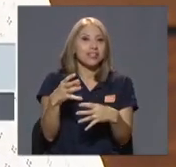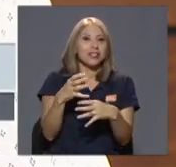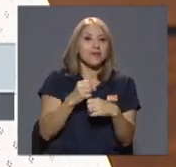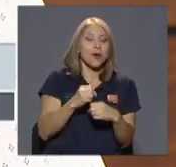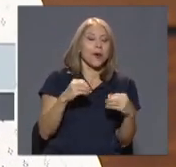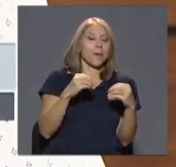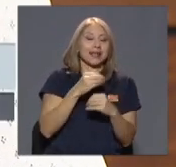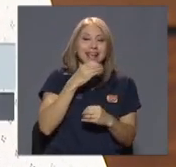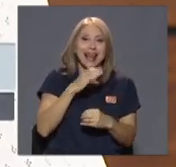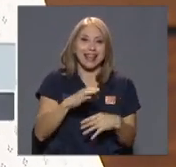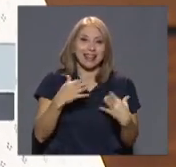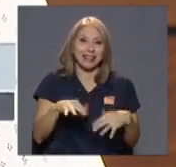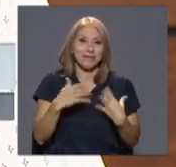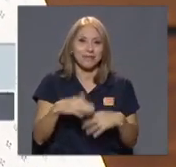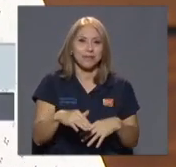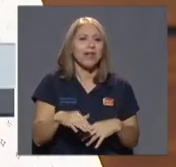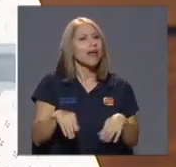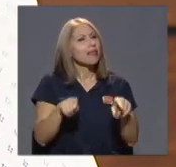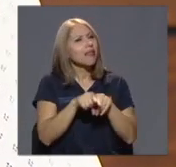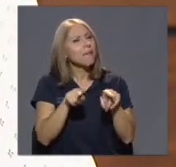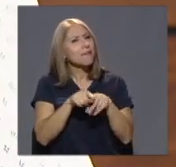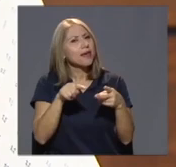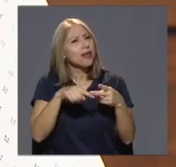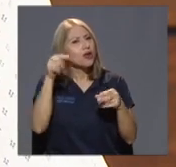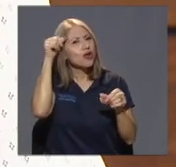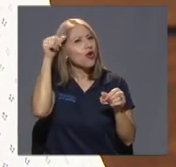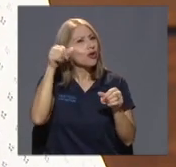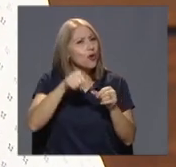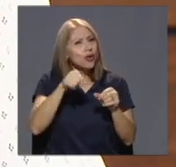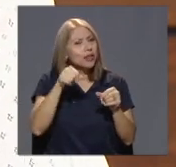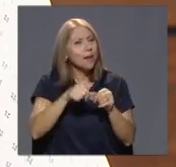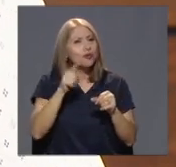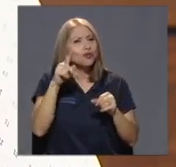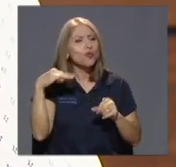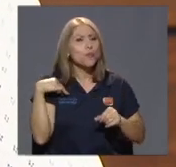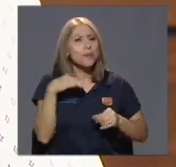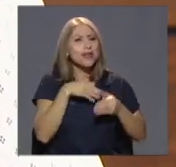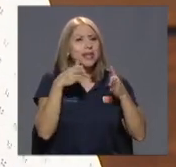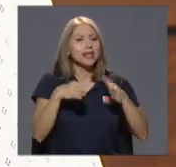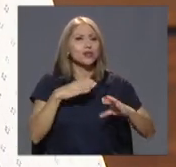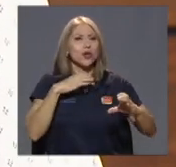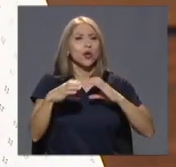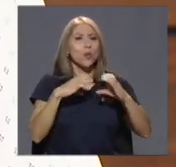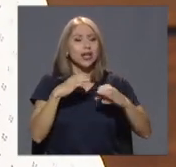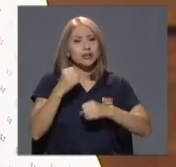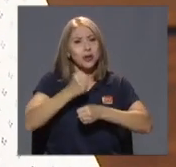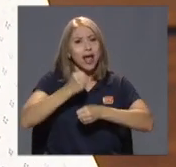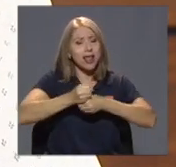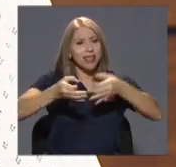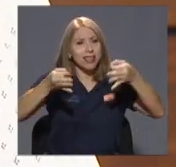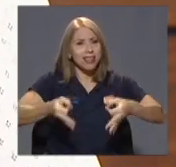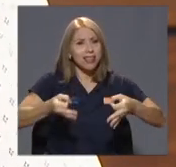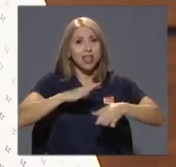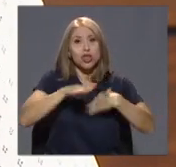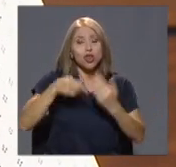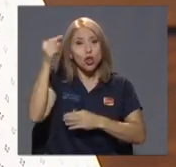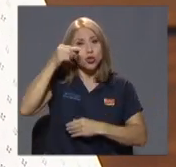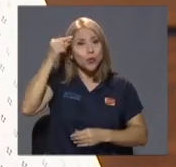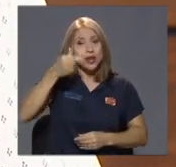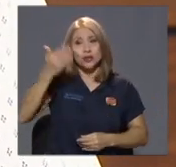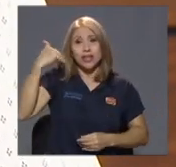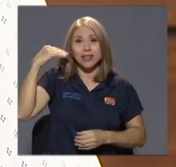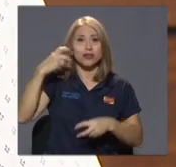un ministro de Comunicación. Eche 20 años para atrás y no se encuentra uno que haya hecho bien su trabajo, o sea, todos los gobiernos han tenido ese problema.